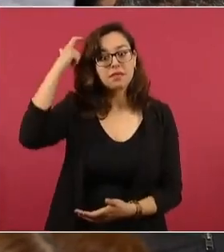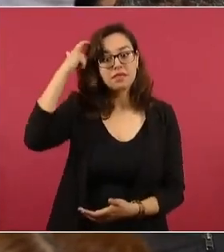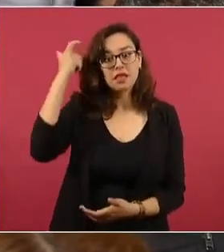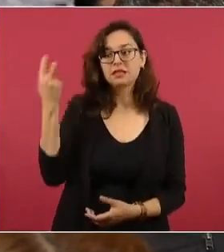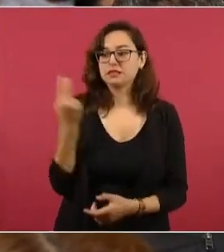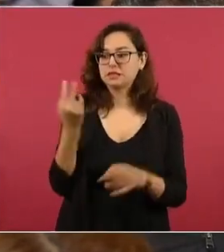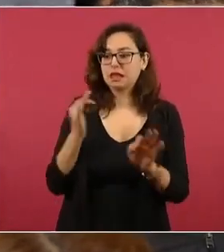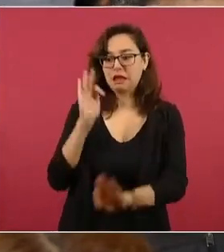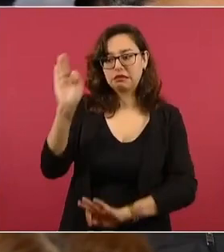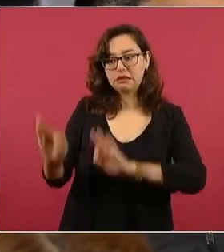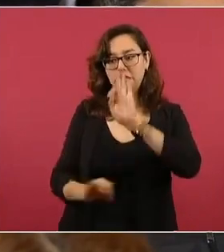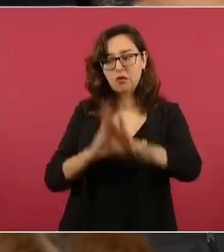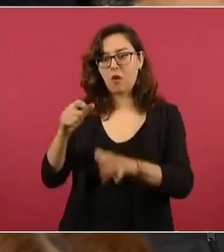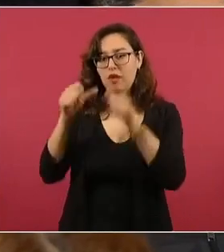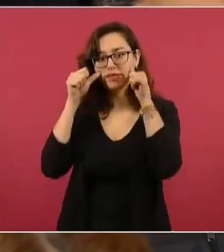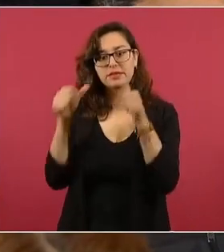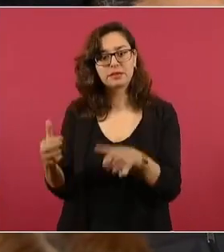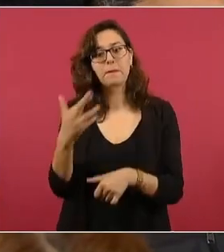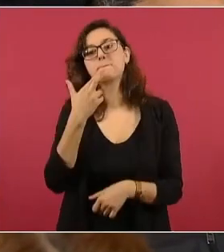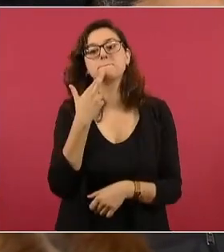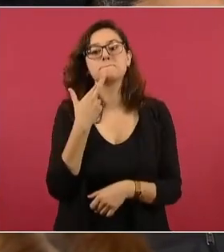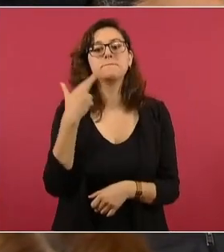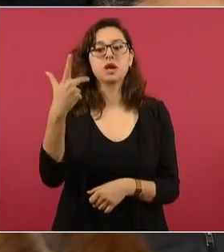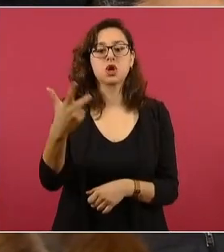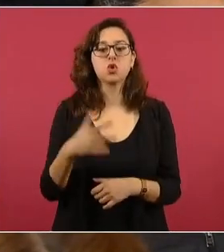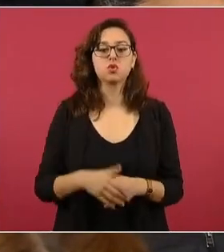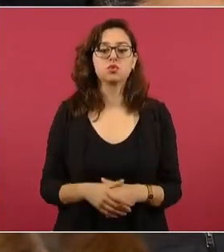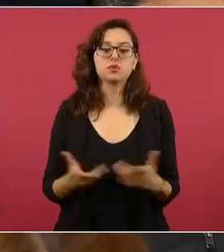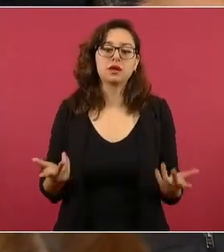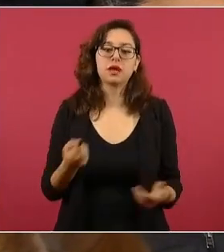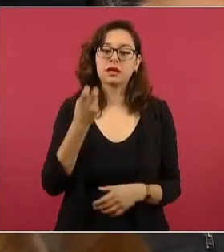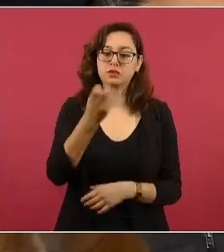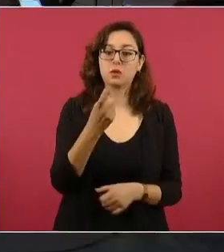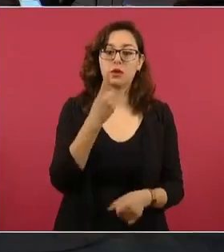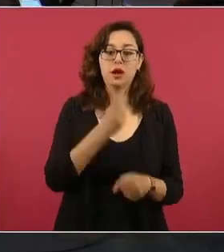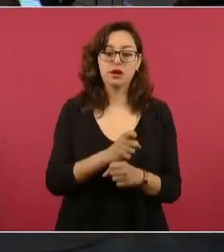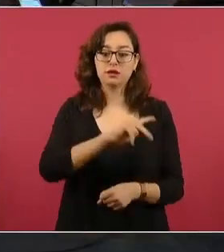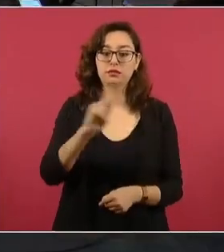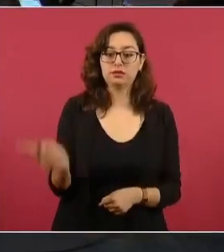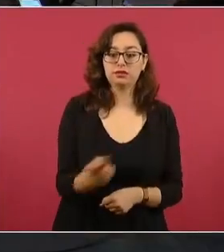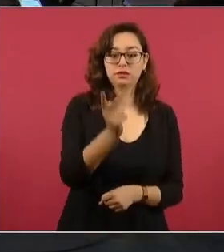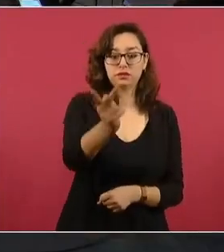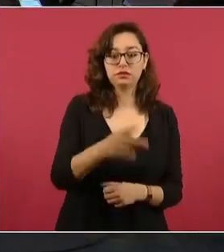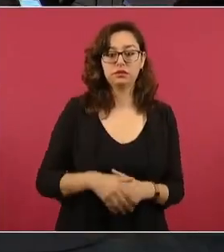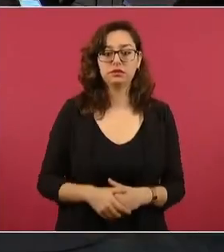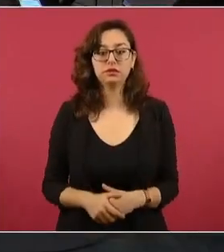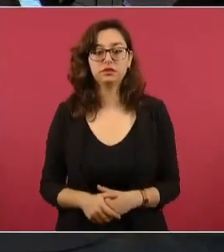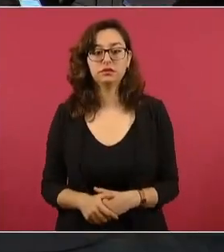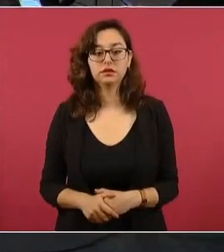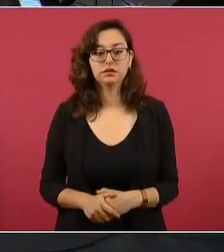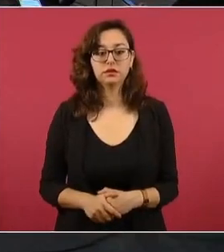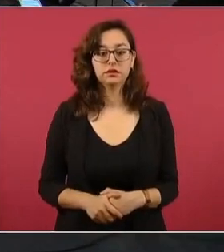mucho mejor atención en este esquema, presidente. Sería mi primer pregunta.